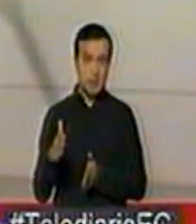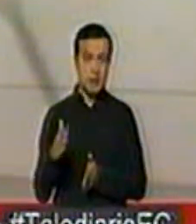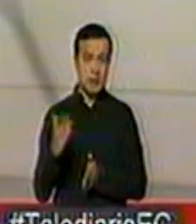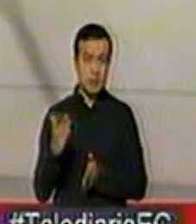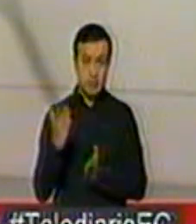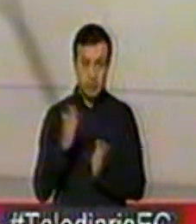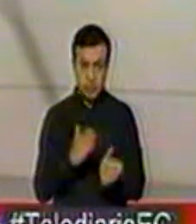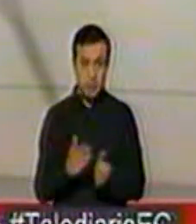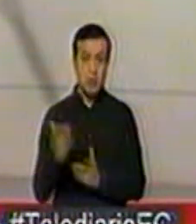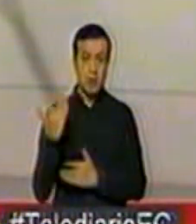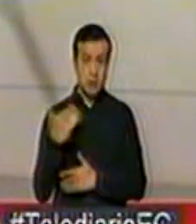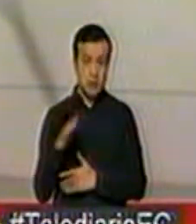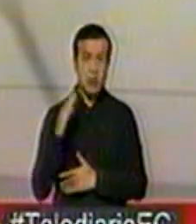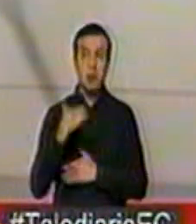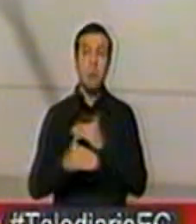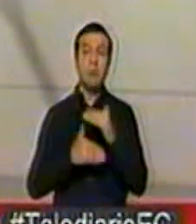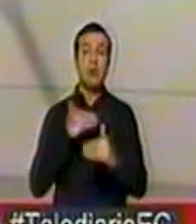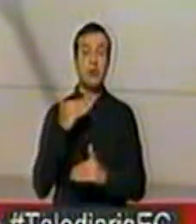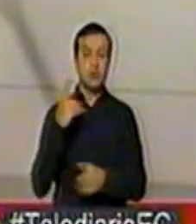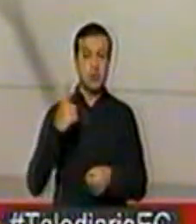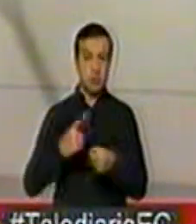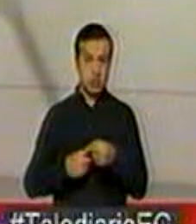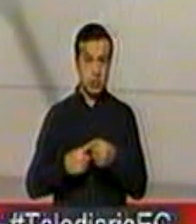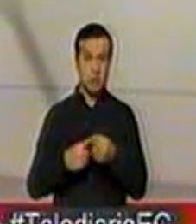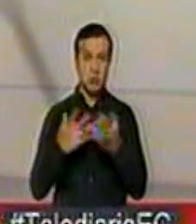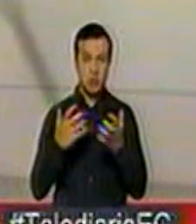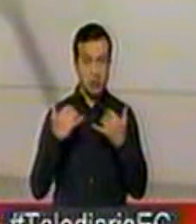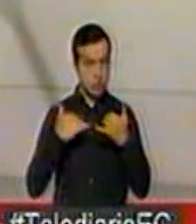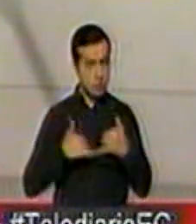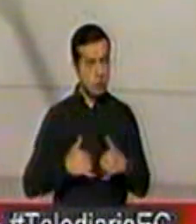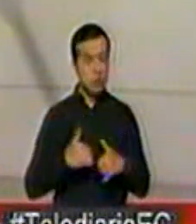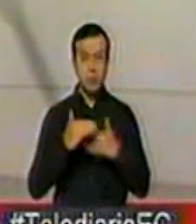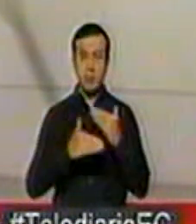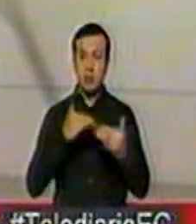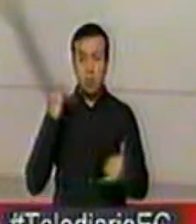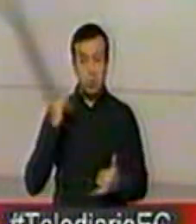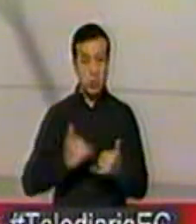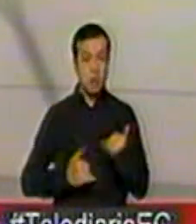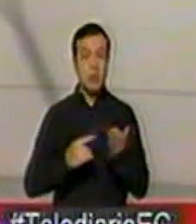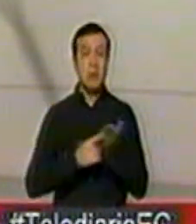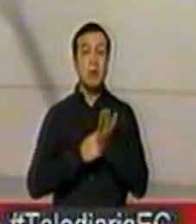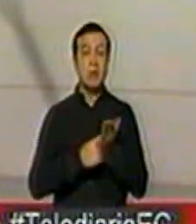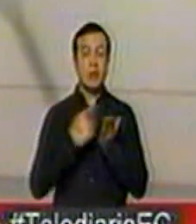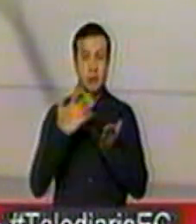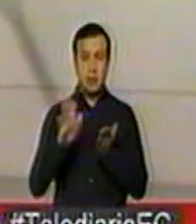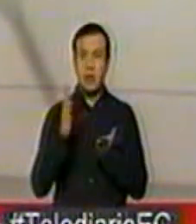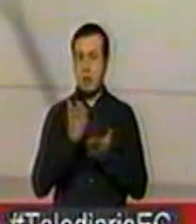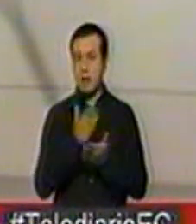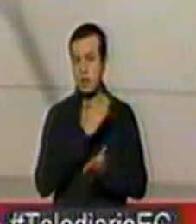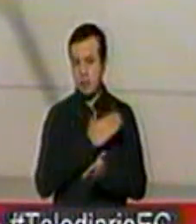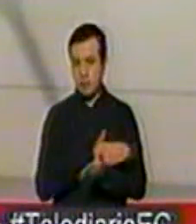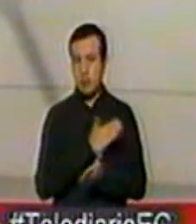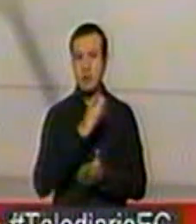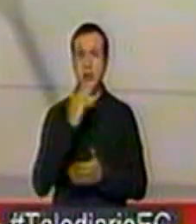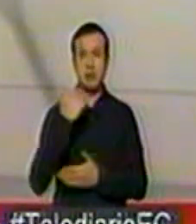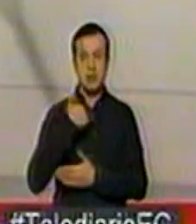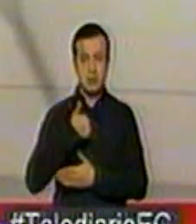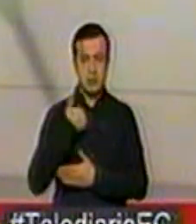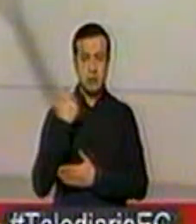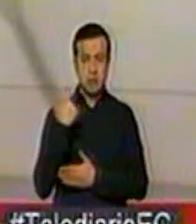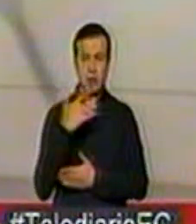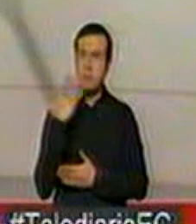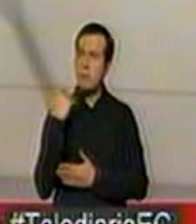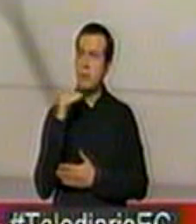ha llamado ya como el proceso de Quito, que continúa y cuya última reunión ya fue realizada en Buenos Aires